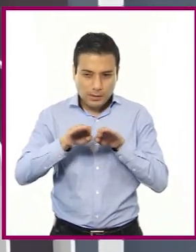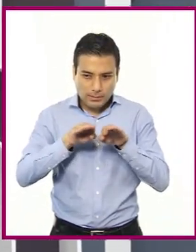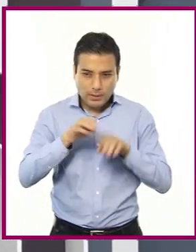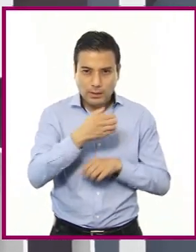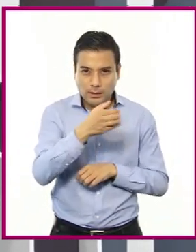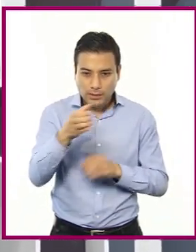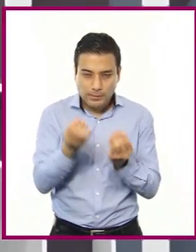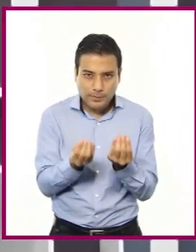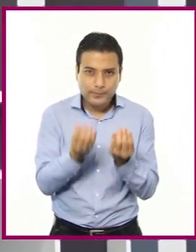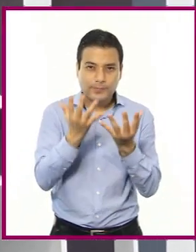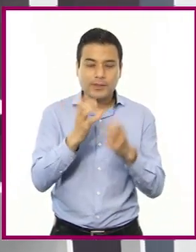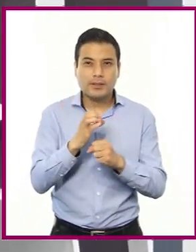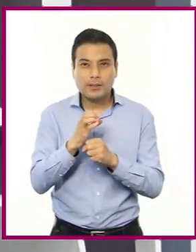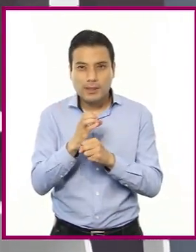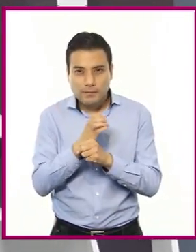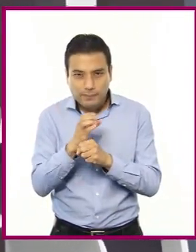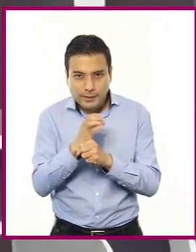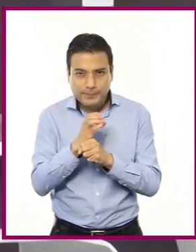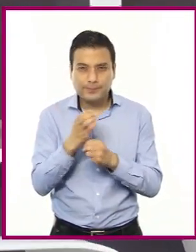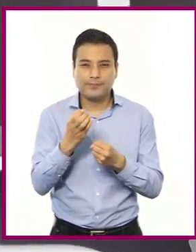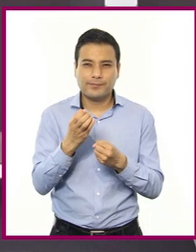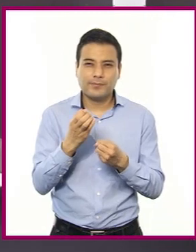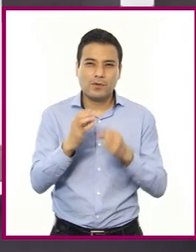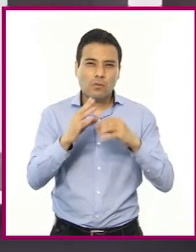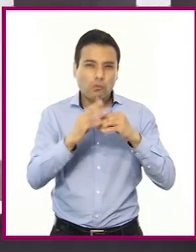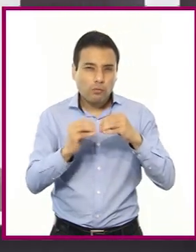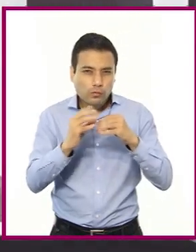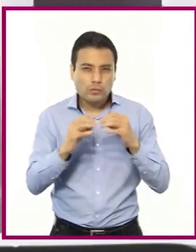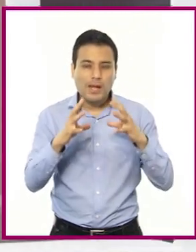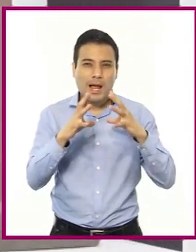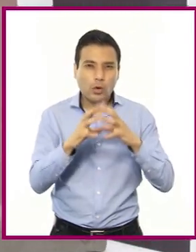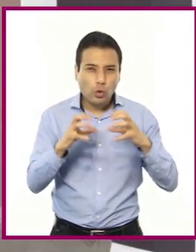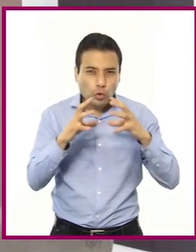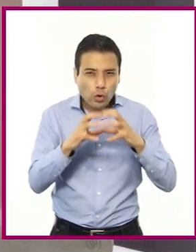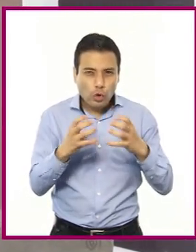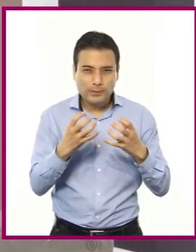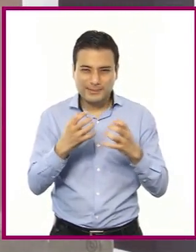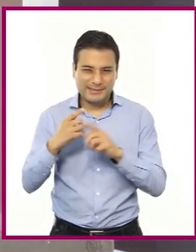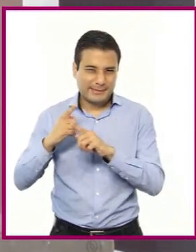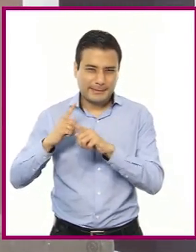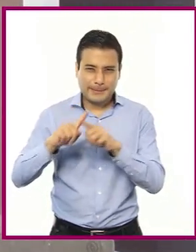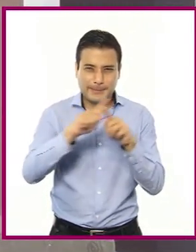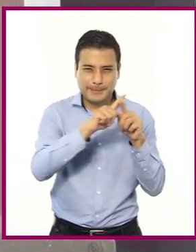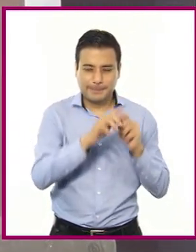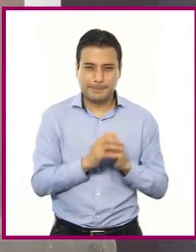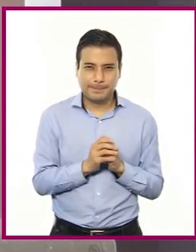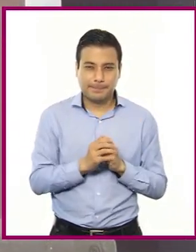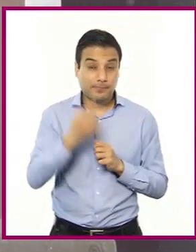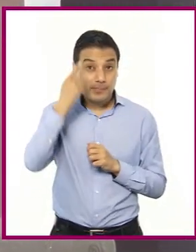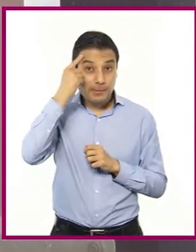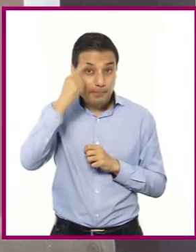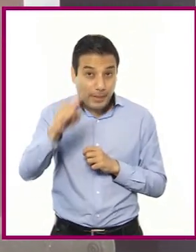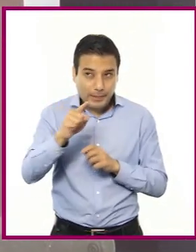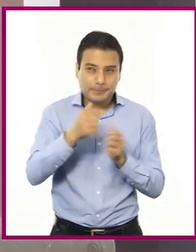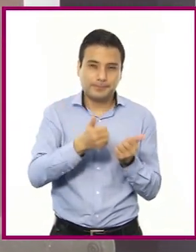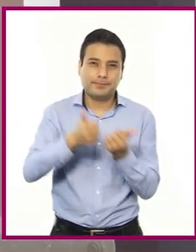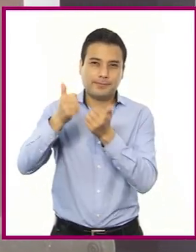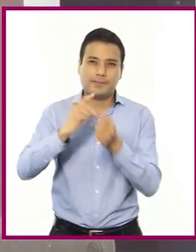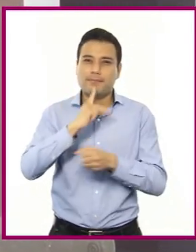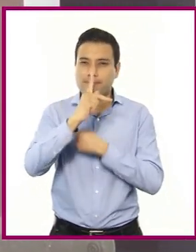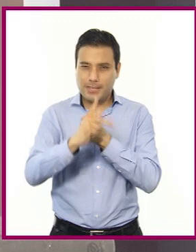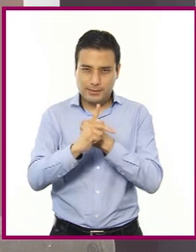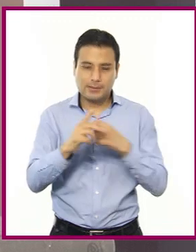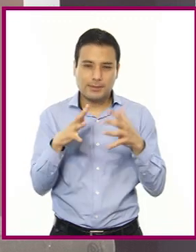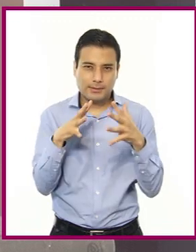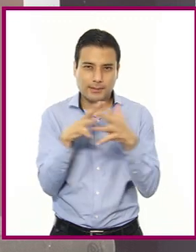café, cereales, verduras y algodón, que en especial se destinaban a los mercados de los países en guerra.